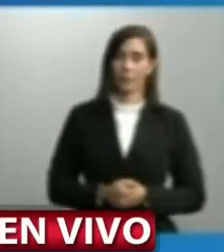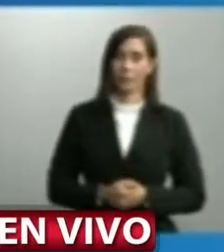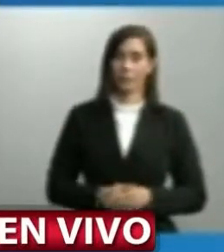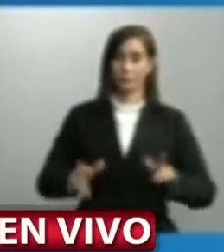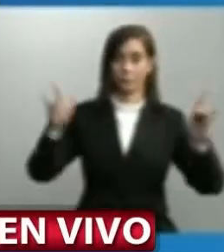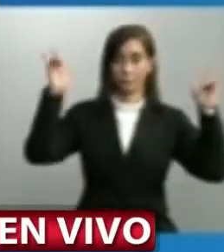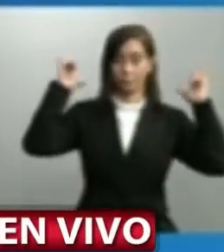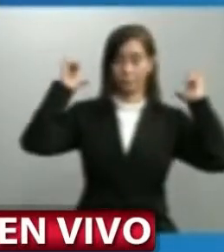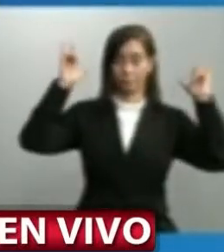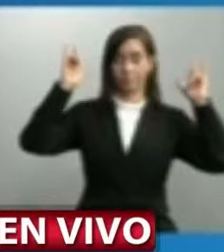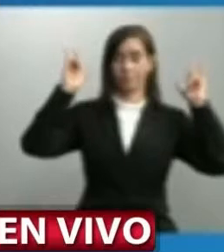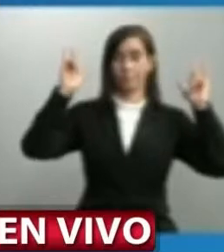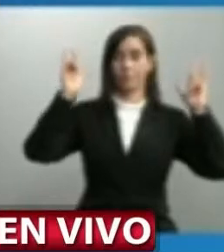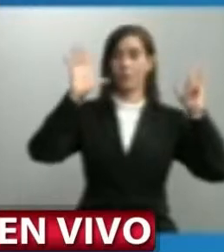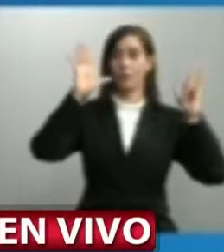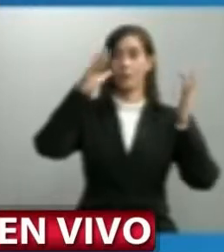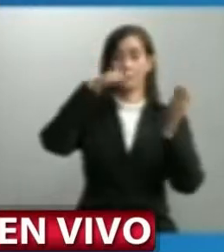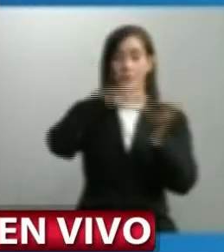Santiago,